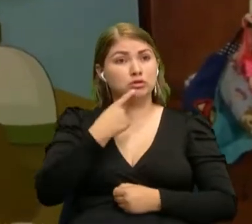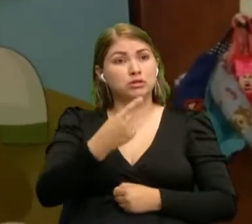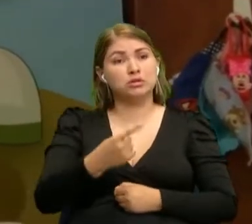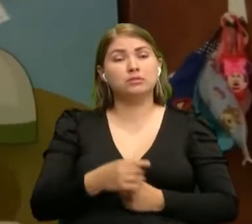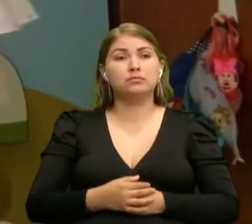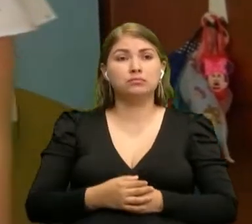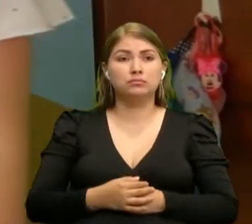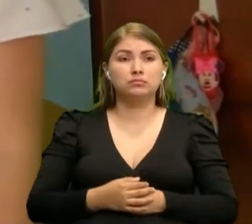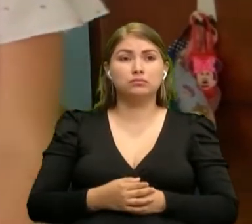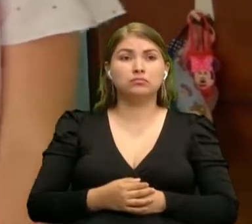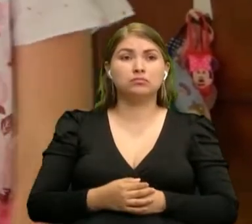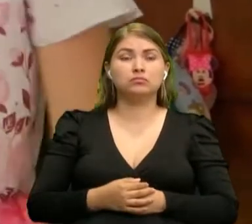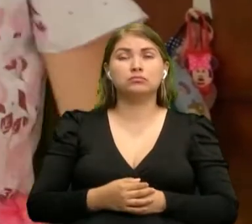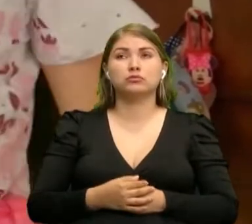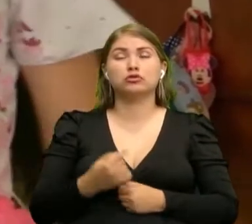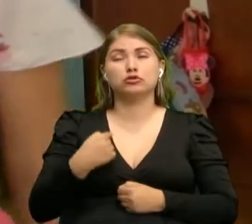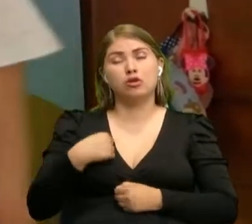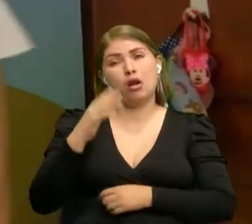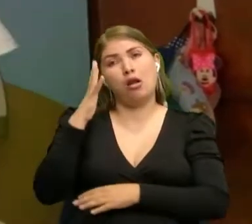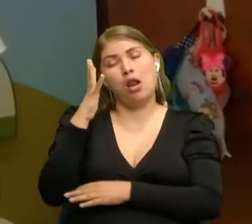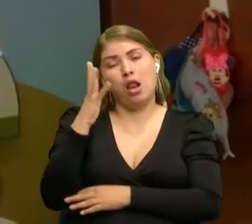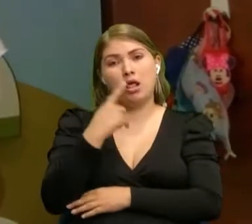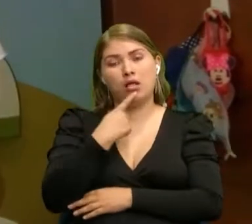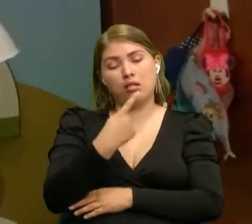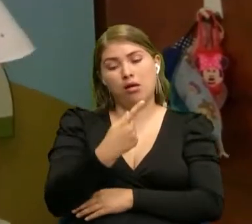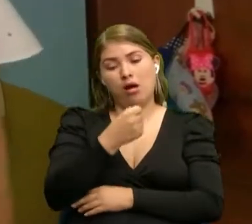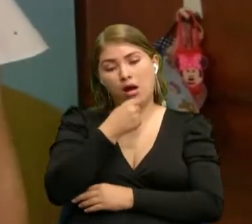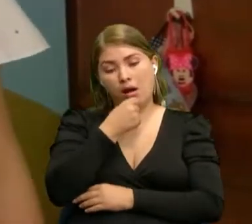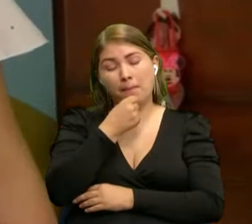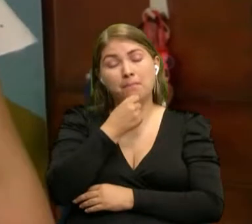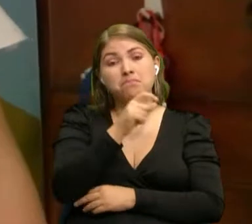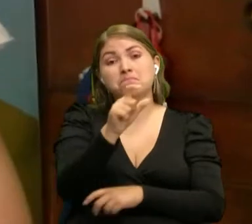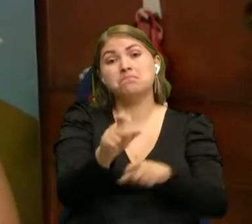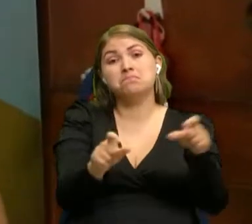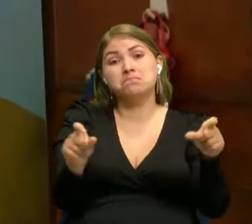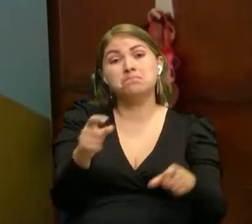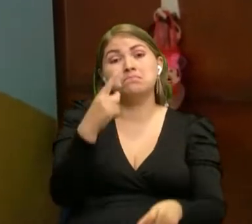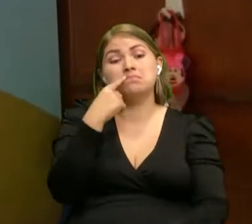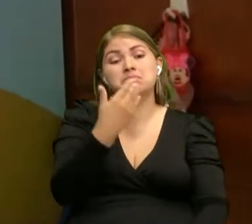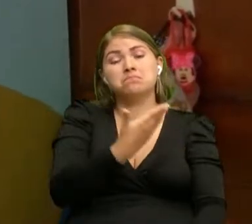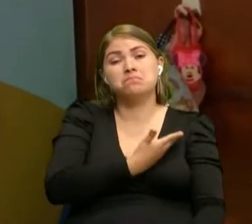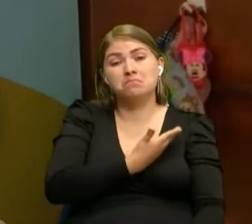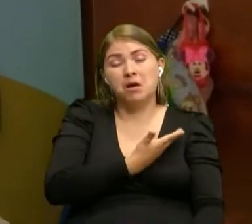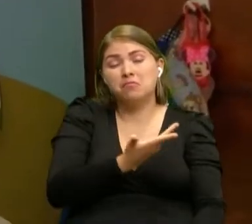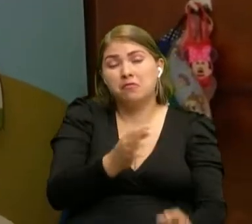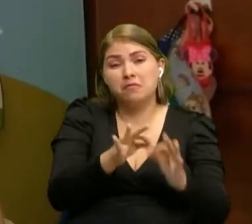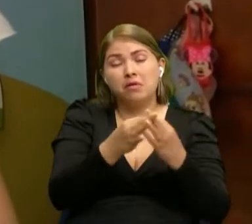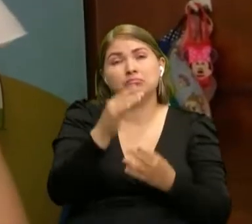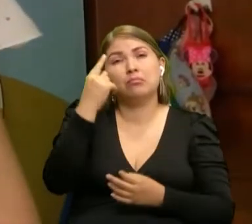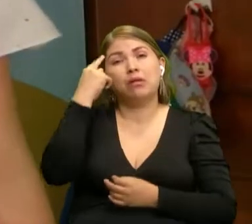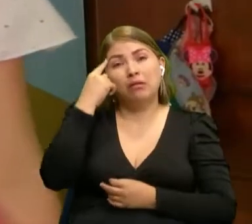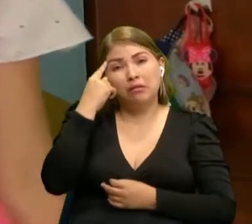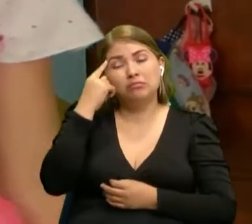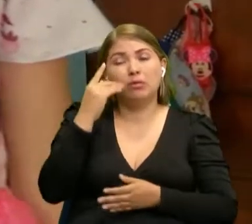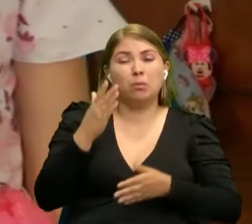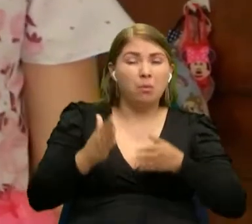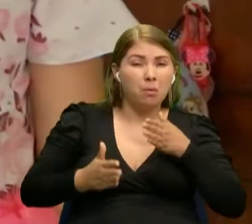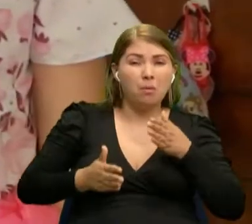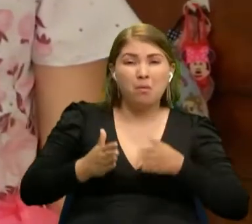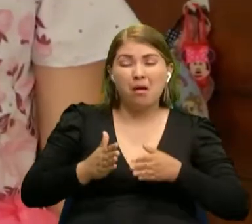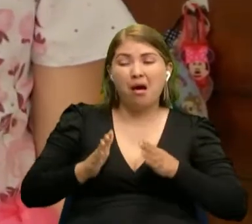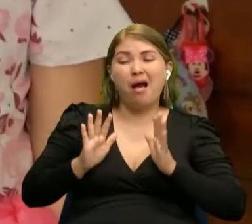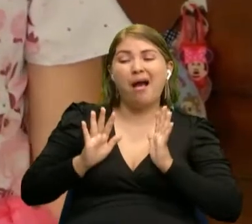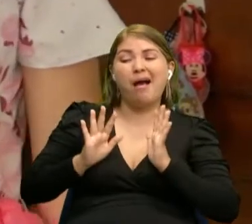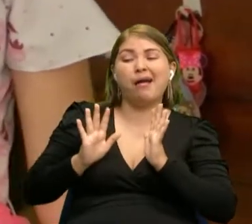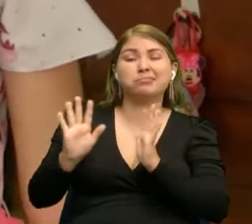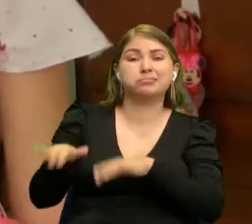Yo hablé de que pues generalmente las personas, los padres de familia, creen que la robótica es